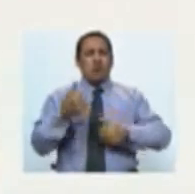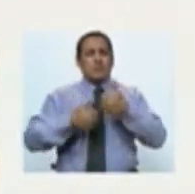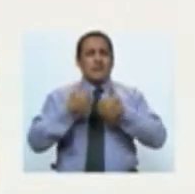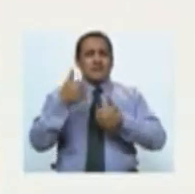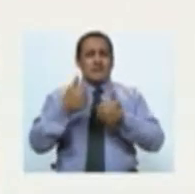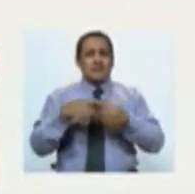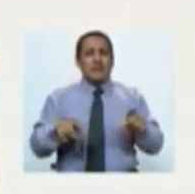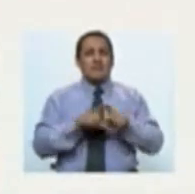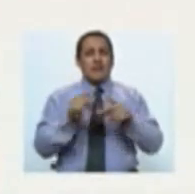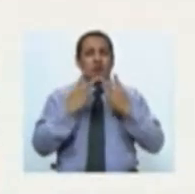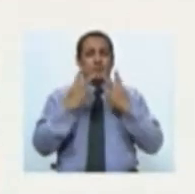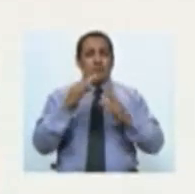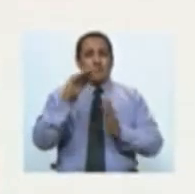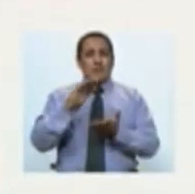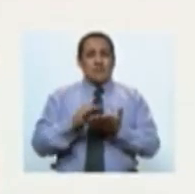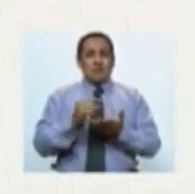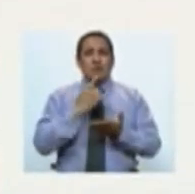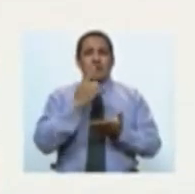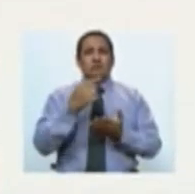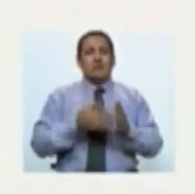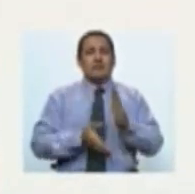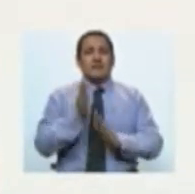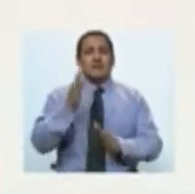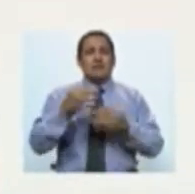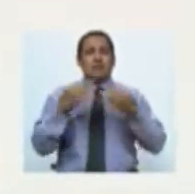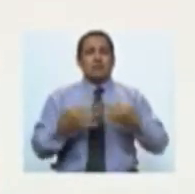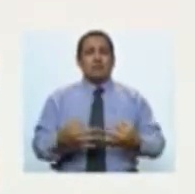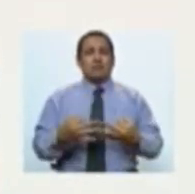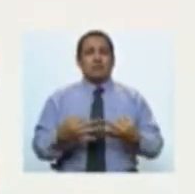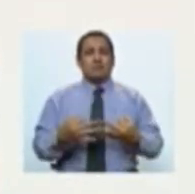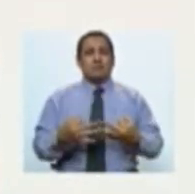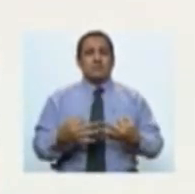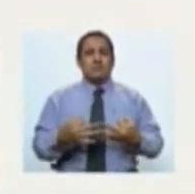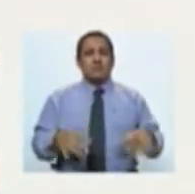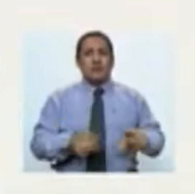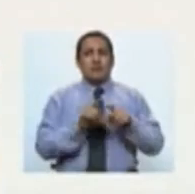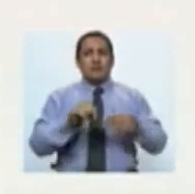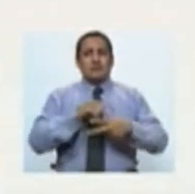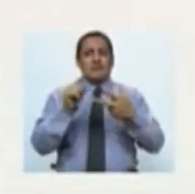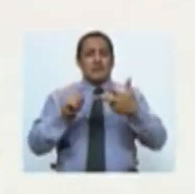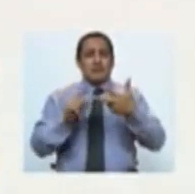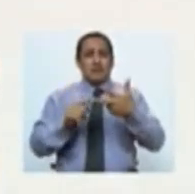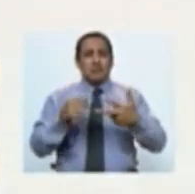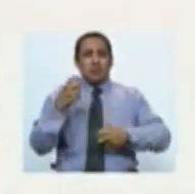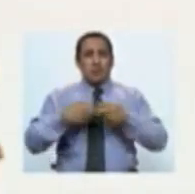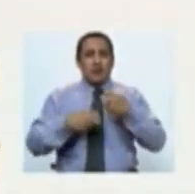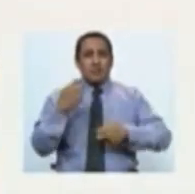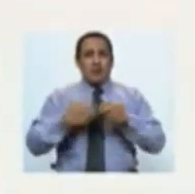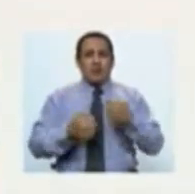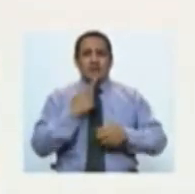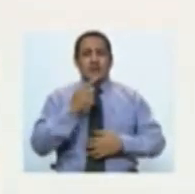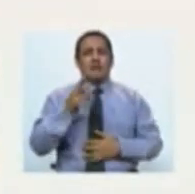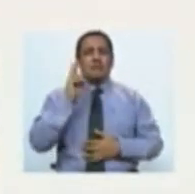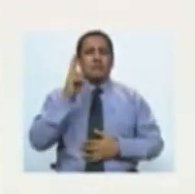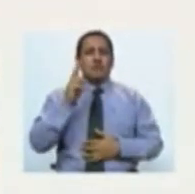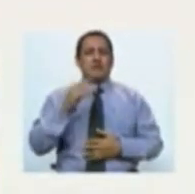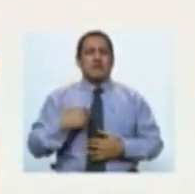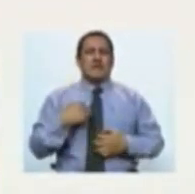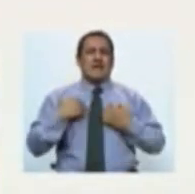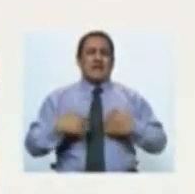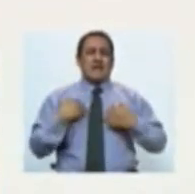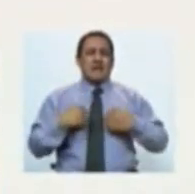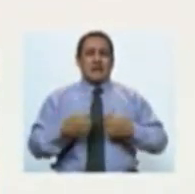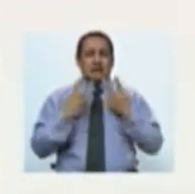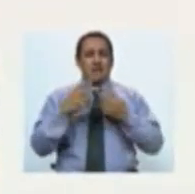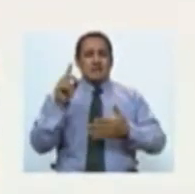suficientemente competente, lo mínimo que tú tienes que ofrecerle es una salida digna, ¿no? Ya. Tercer problema es que los maestros se quejan